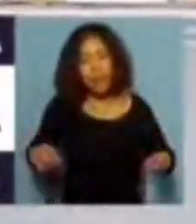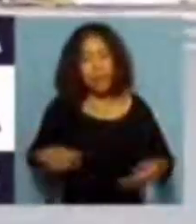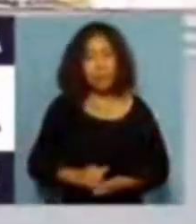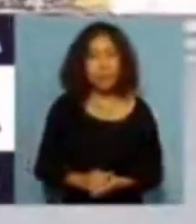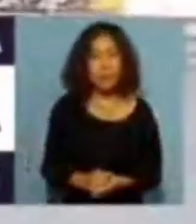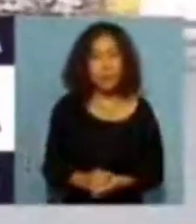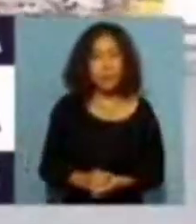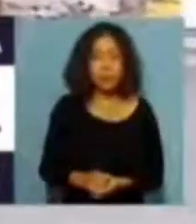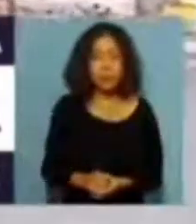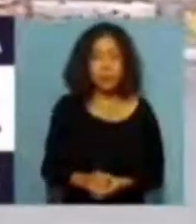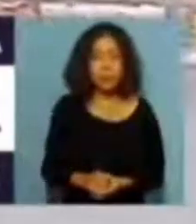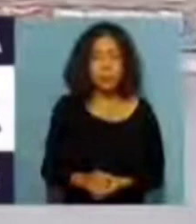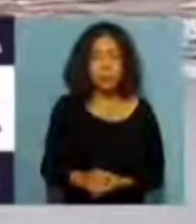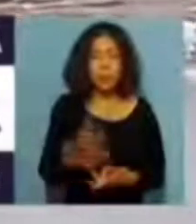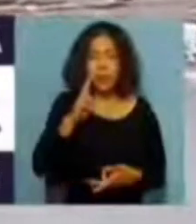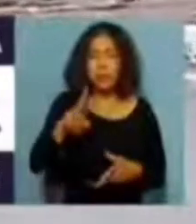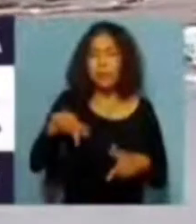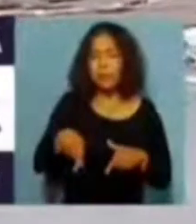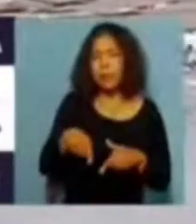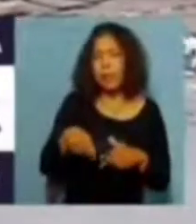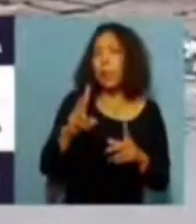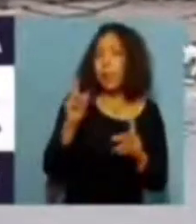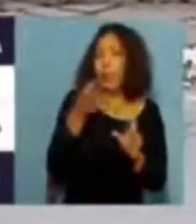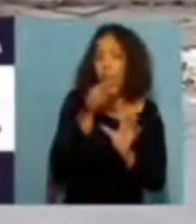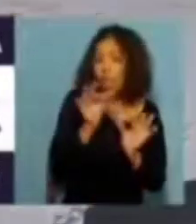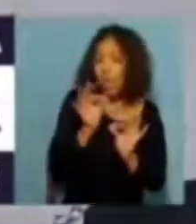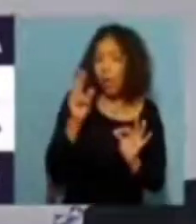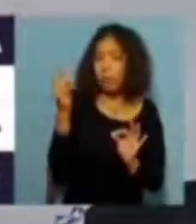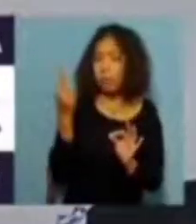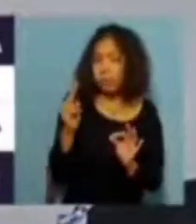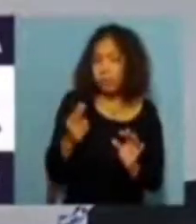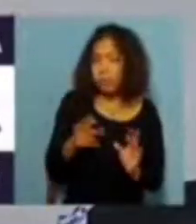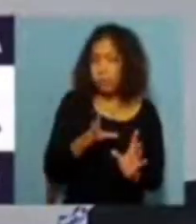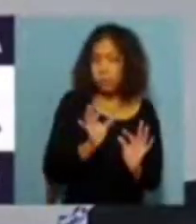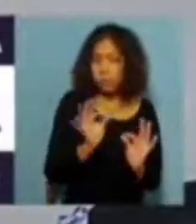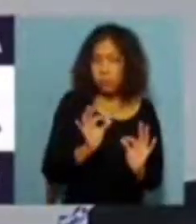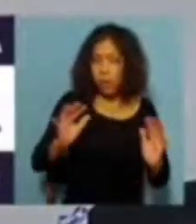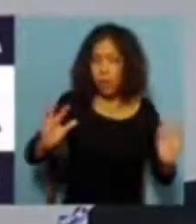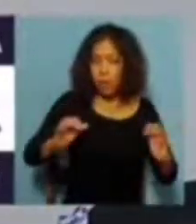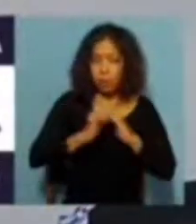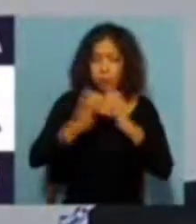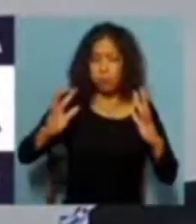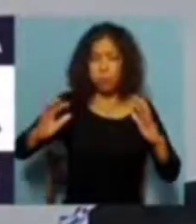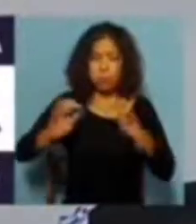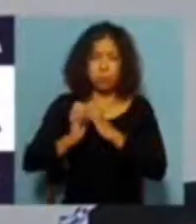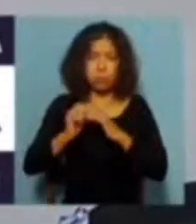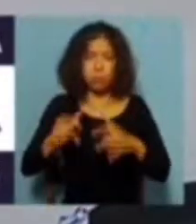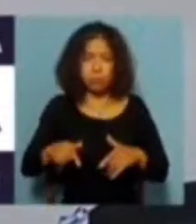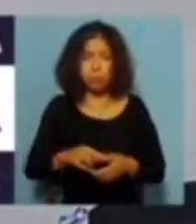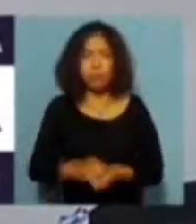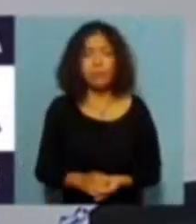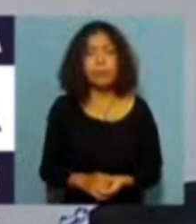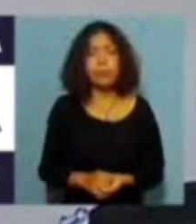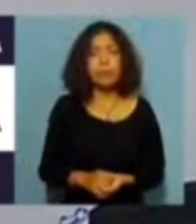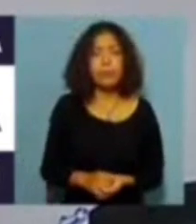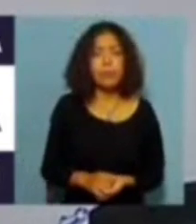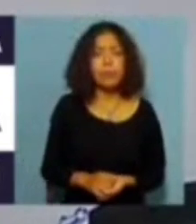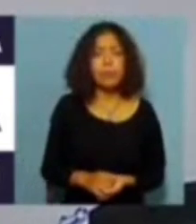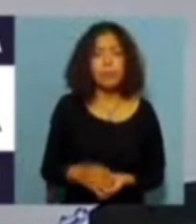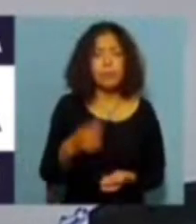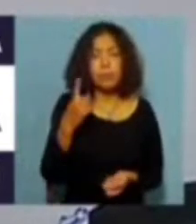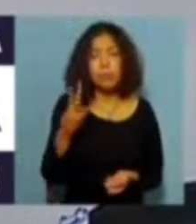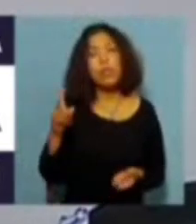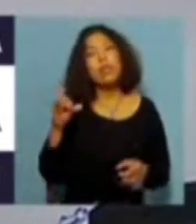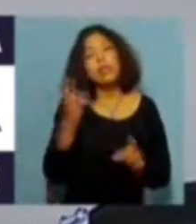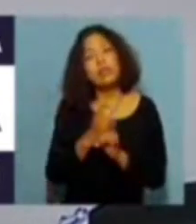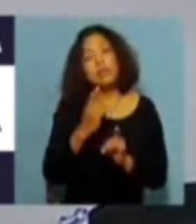respecto a esto, bueno, no hubo hasta ahora víctimas fatales, es una noticia que se puede decir que se te destaca porque, bueno, últimamente